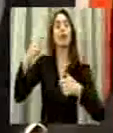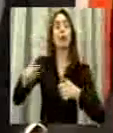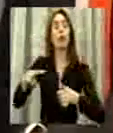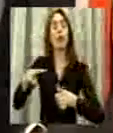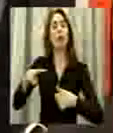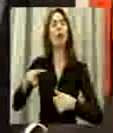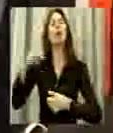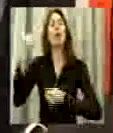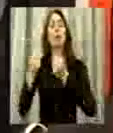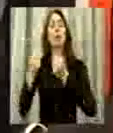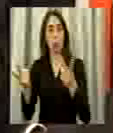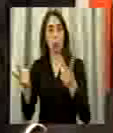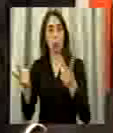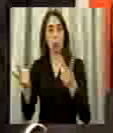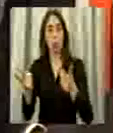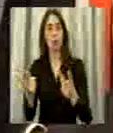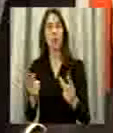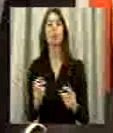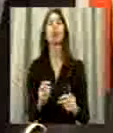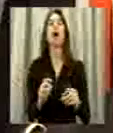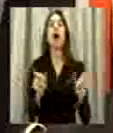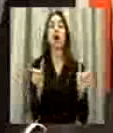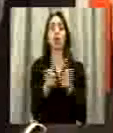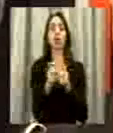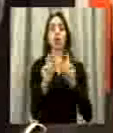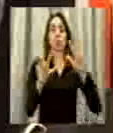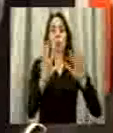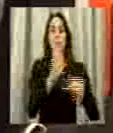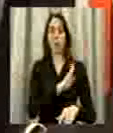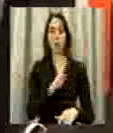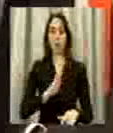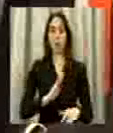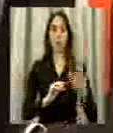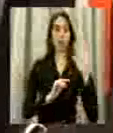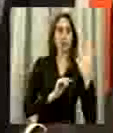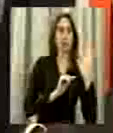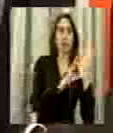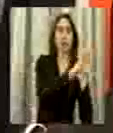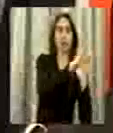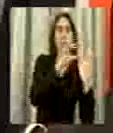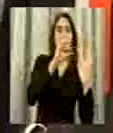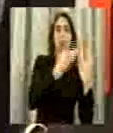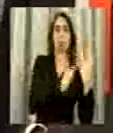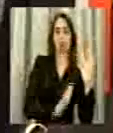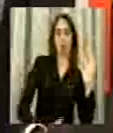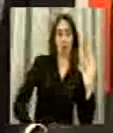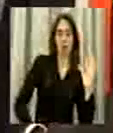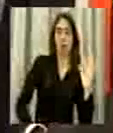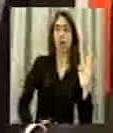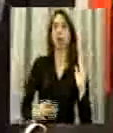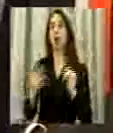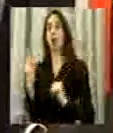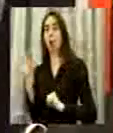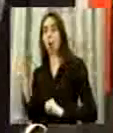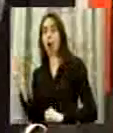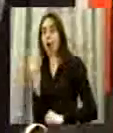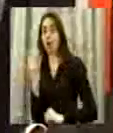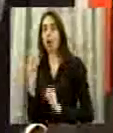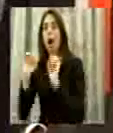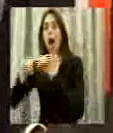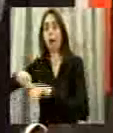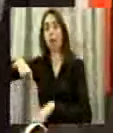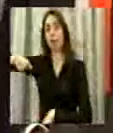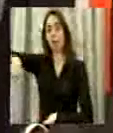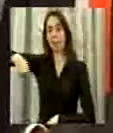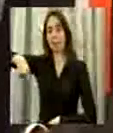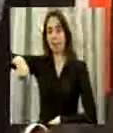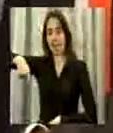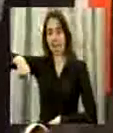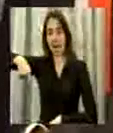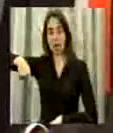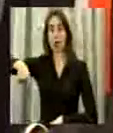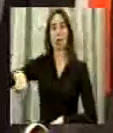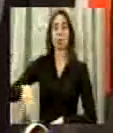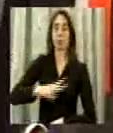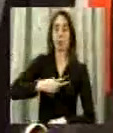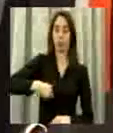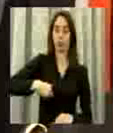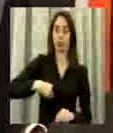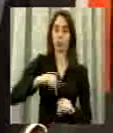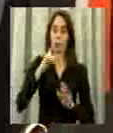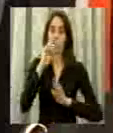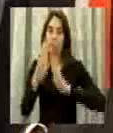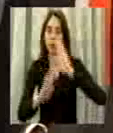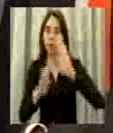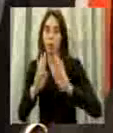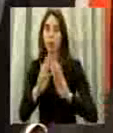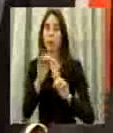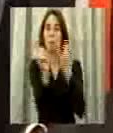9 miembros, 5 designados directamente por el presidente y 4, pero con aprobación previa del Senado. Vamos a